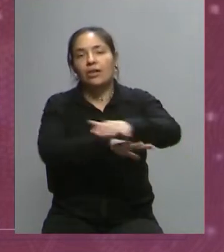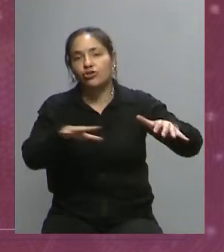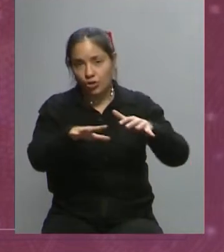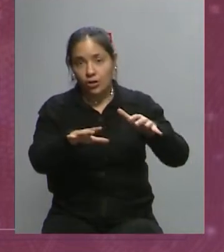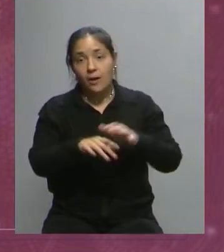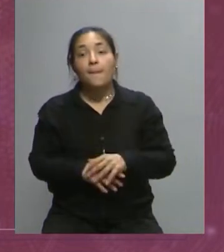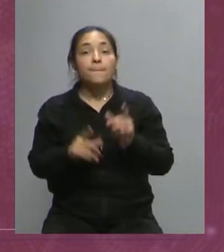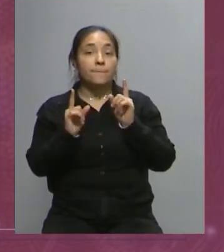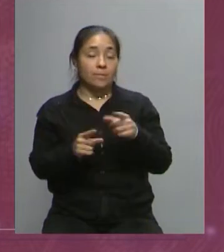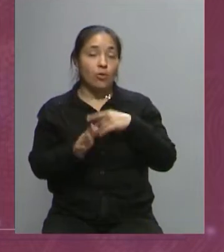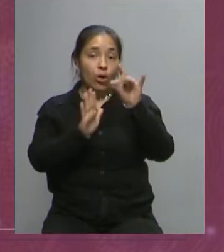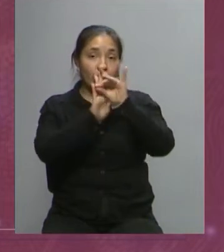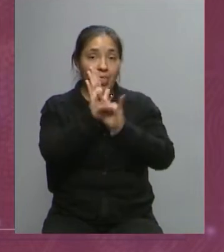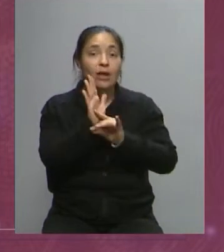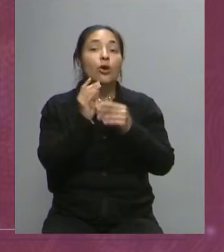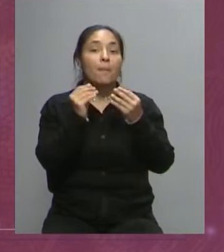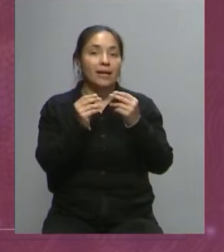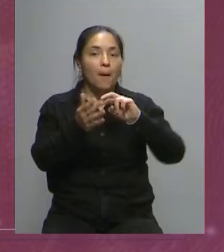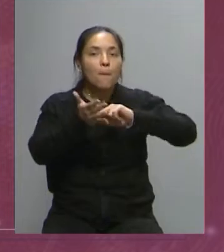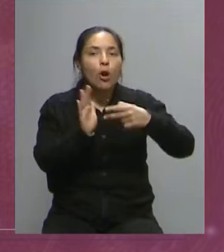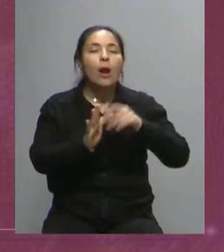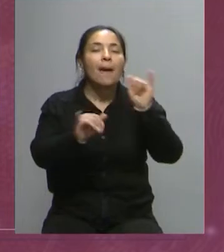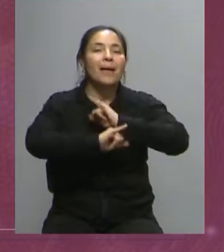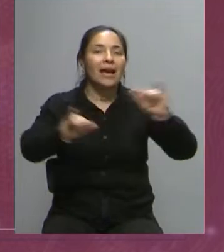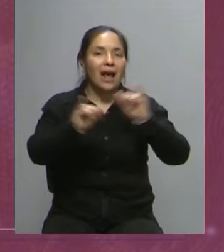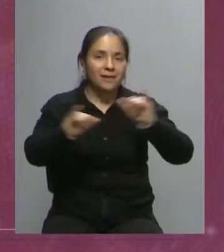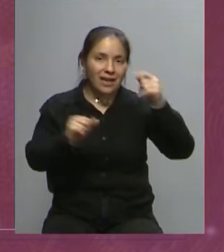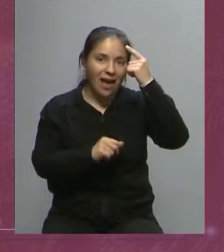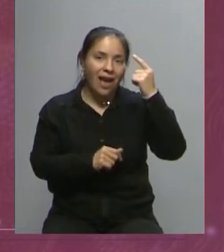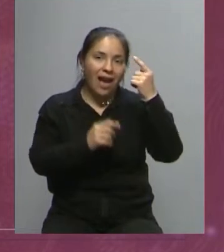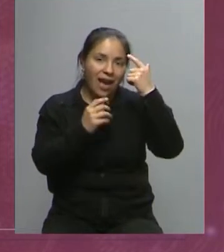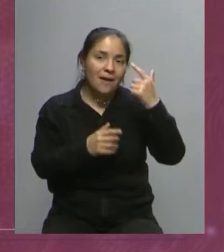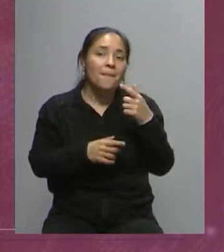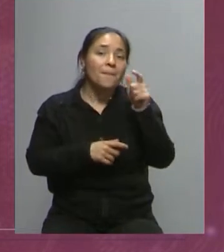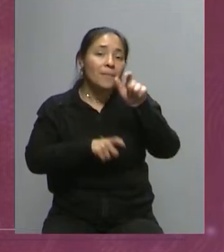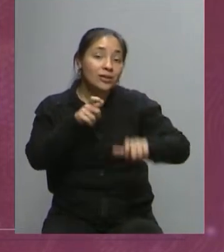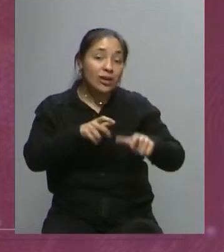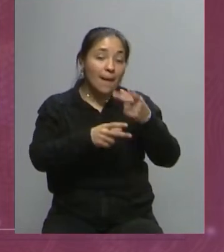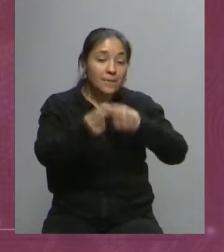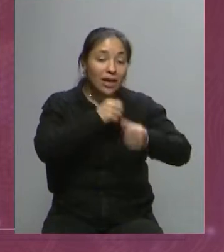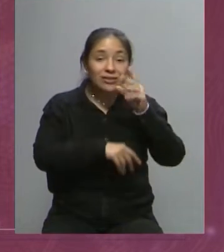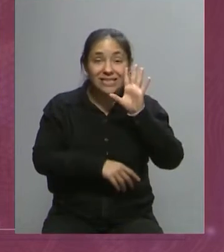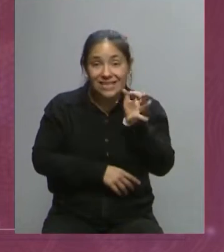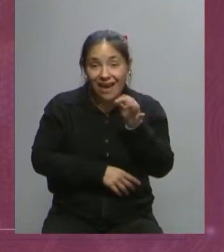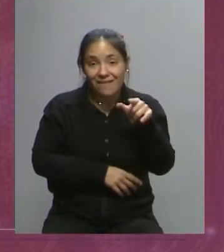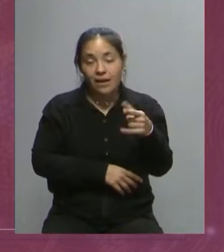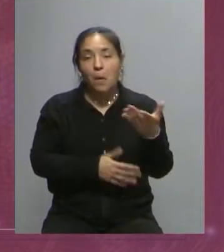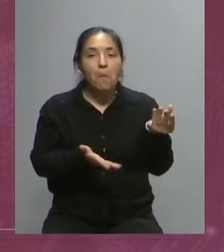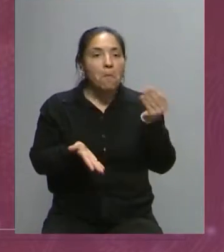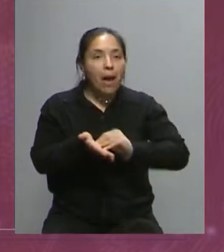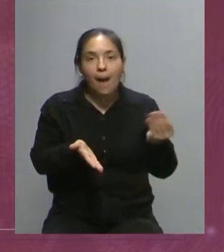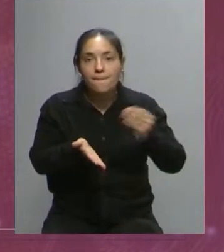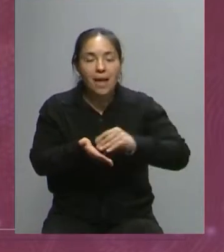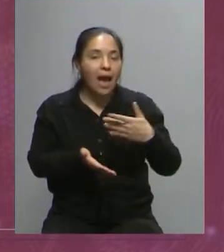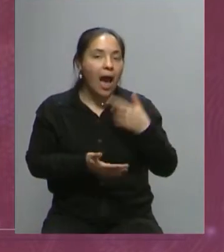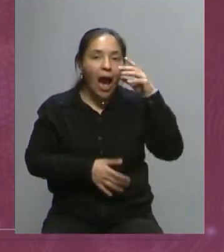estamos intentando usar datos para estudiar un problema de marketing, una persona que sabe mucho de mercados tiene tanto para aportar a la discusión como una